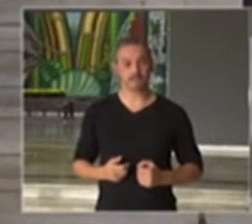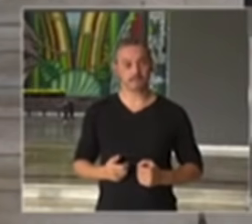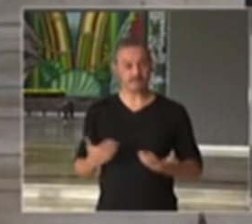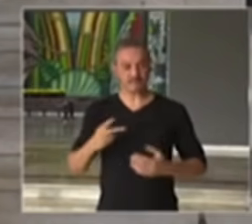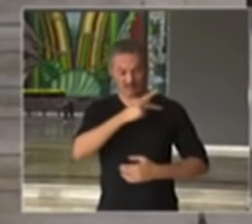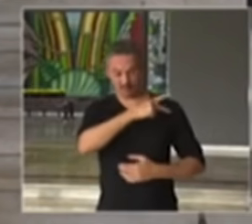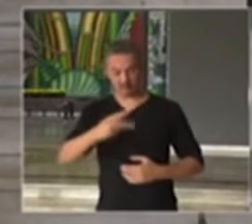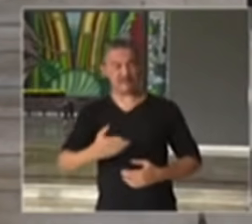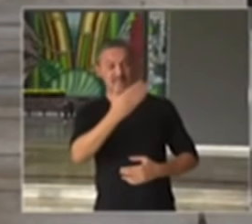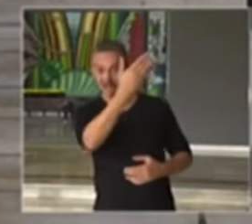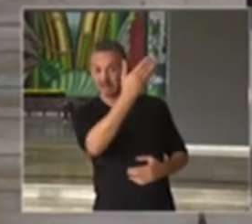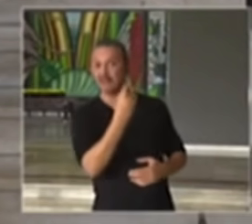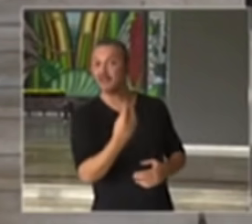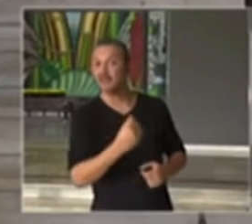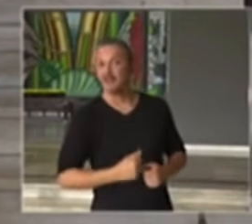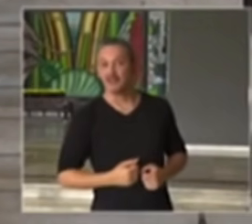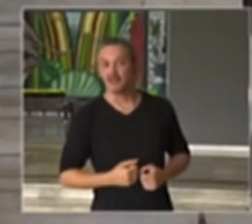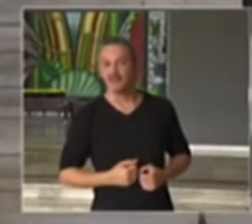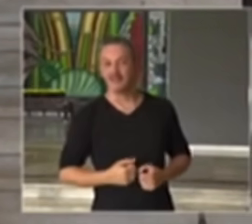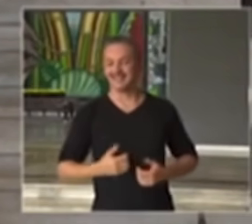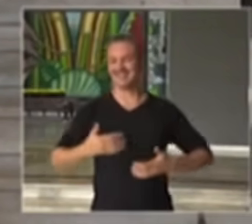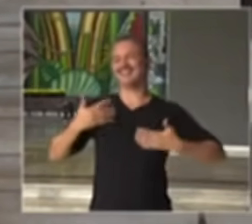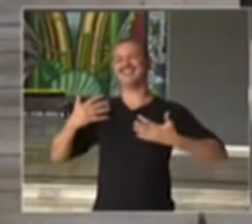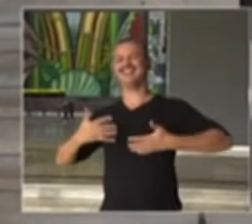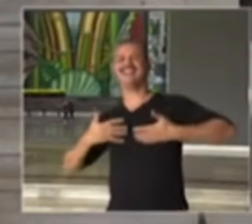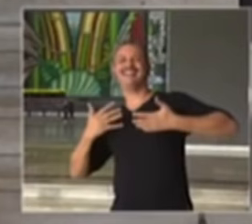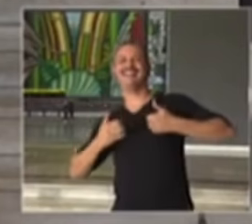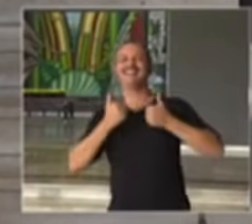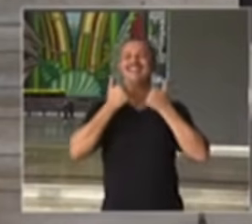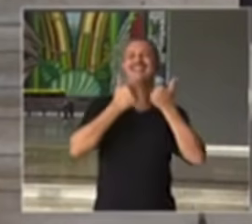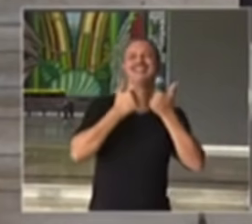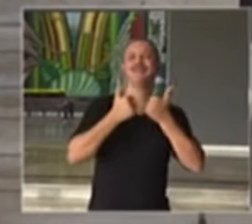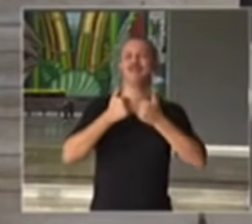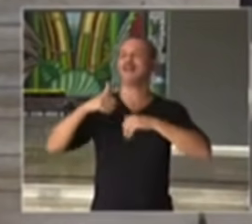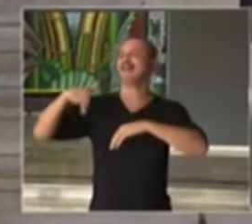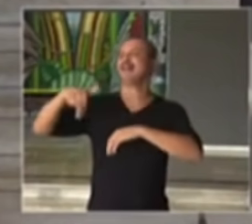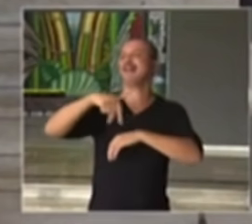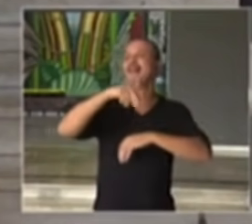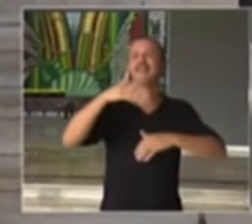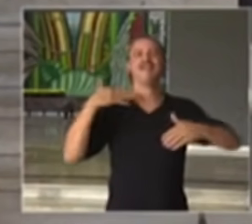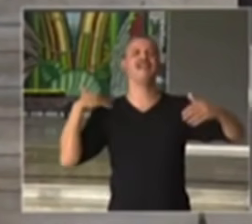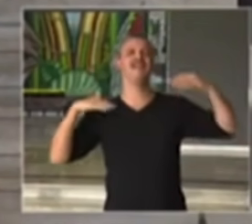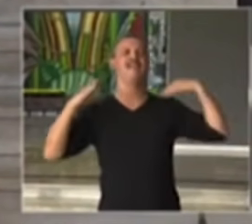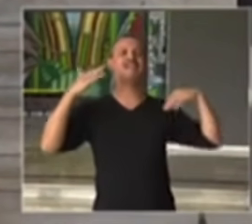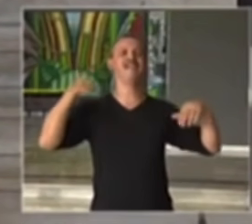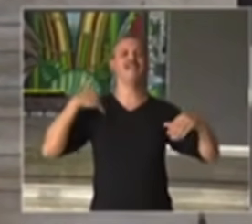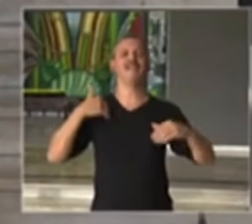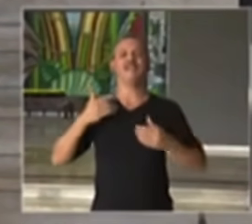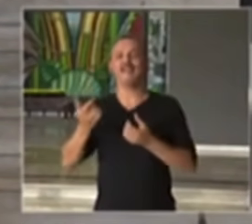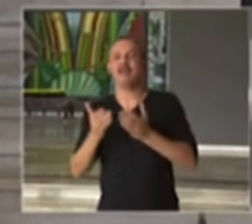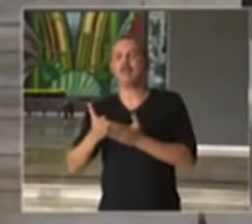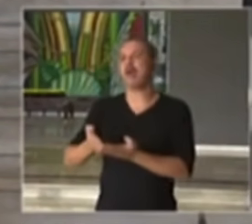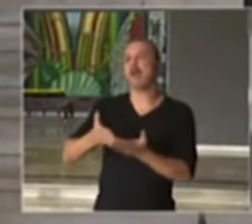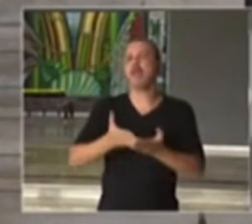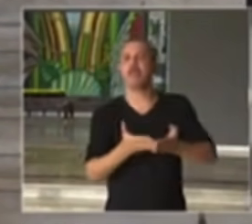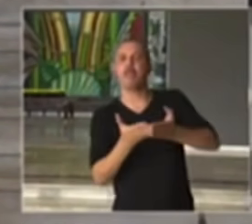y un pri y el presidente de la república se divierte hace bromas sale de paseo practica esquí acuático hace asados en